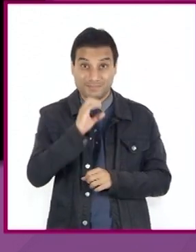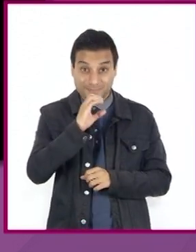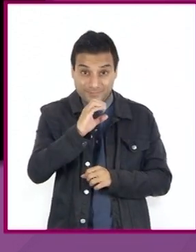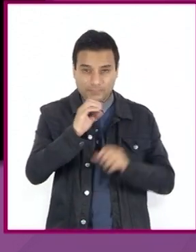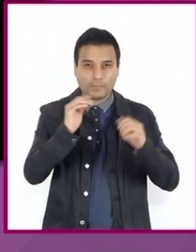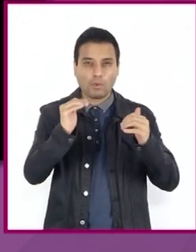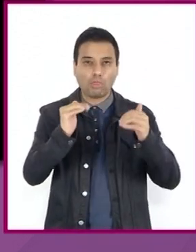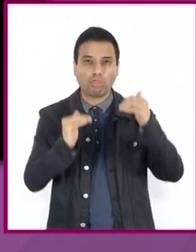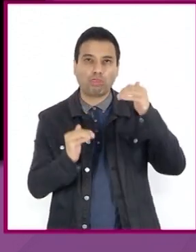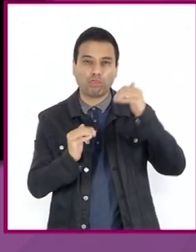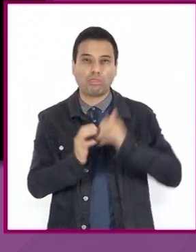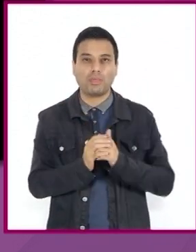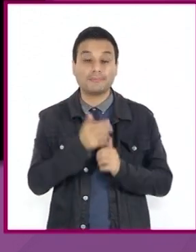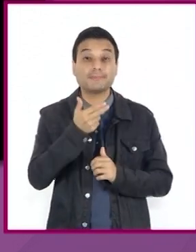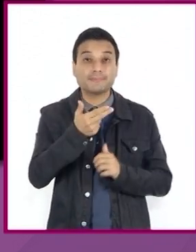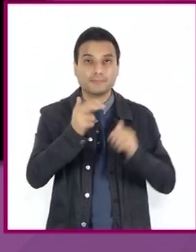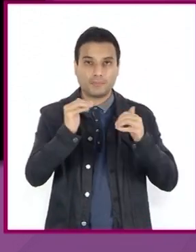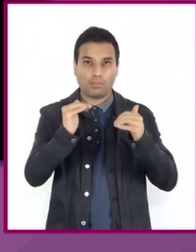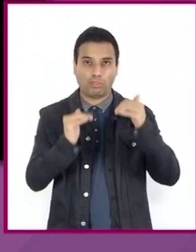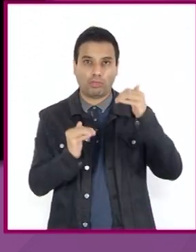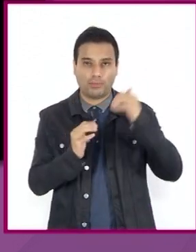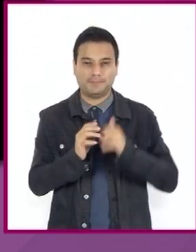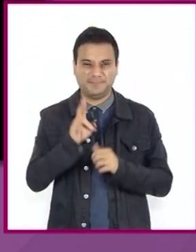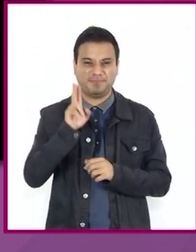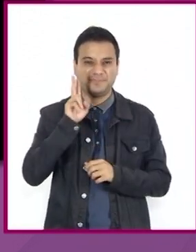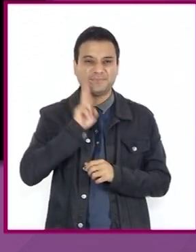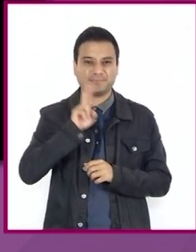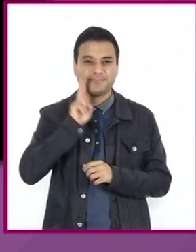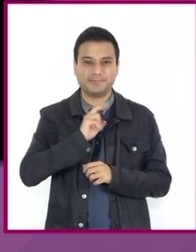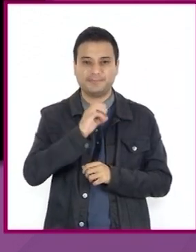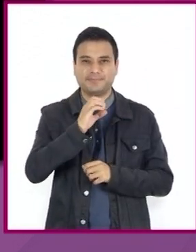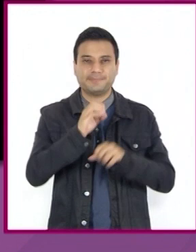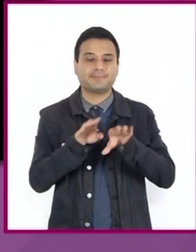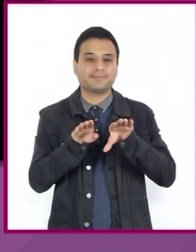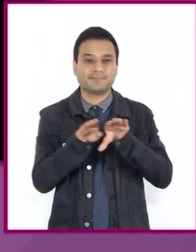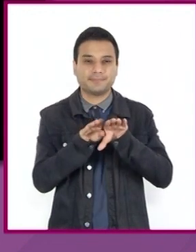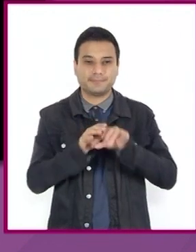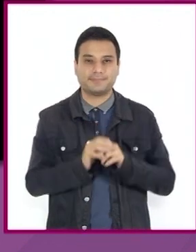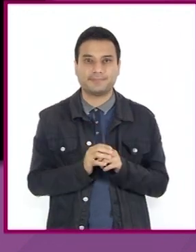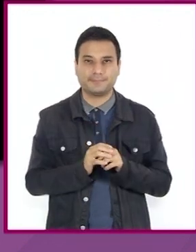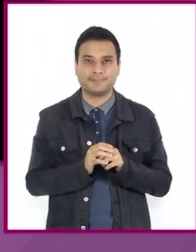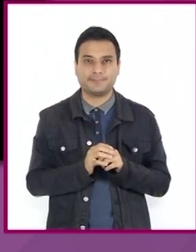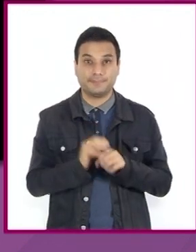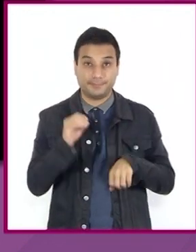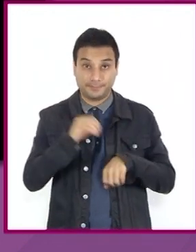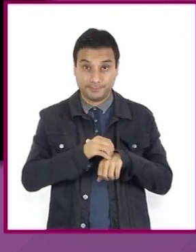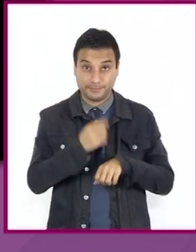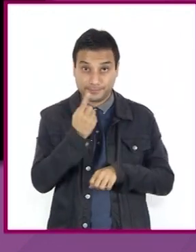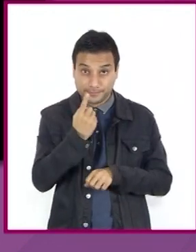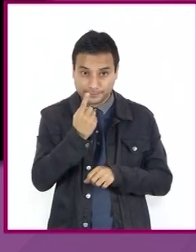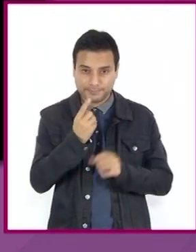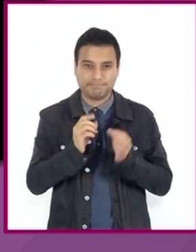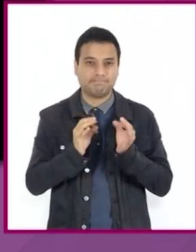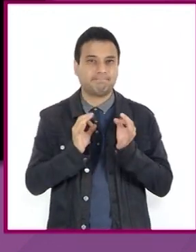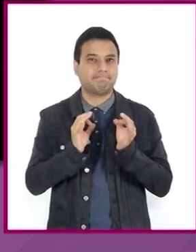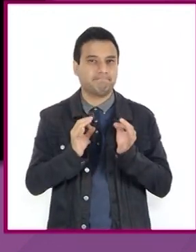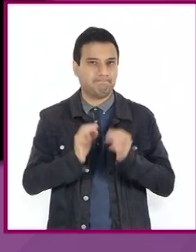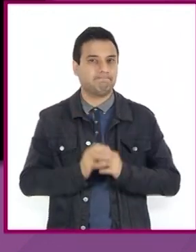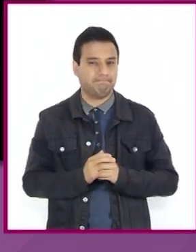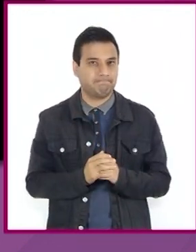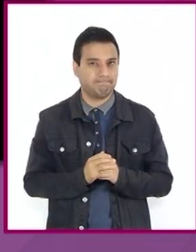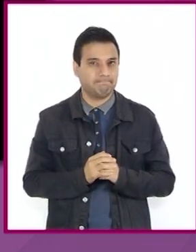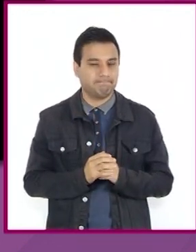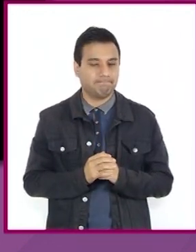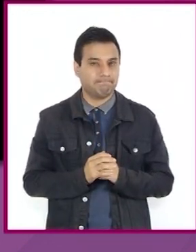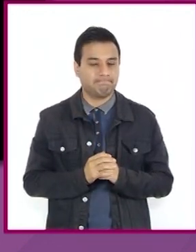balanceado y el oxígeno tampoco. Vamos con el carbono. Si colocamos 1, queda balanceado